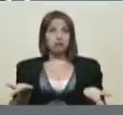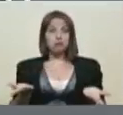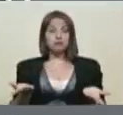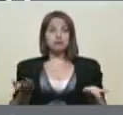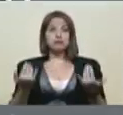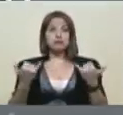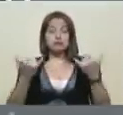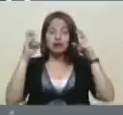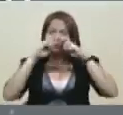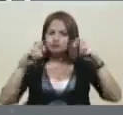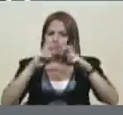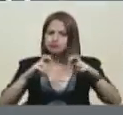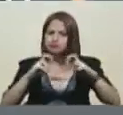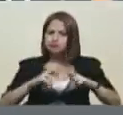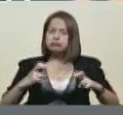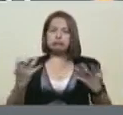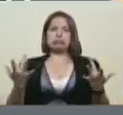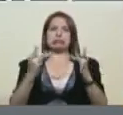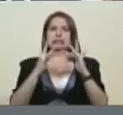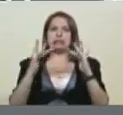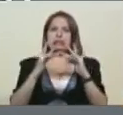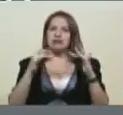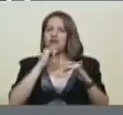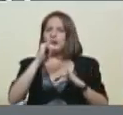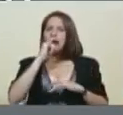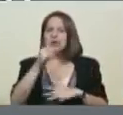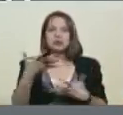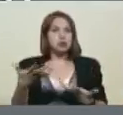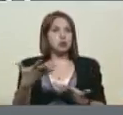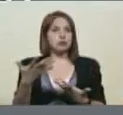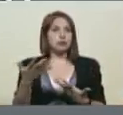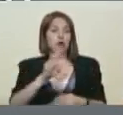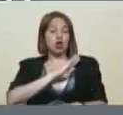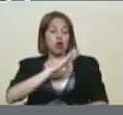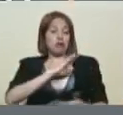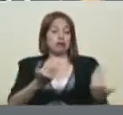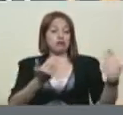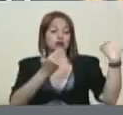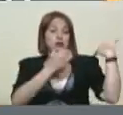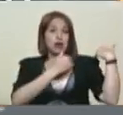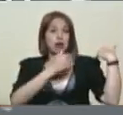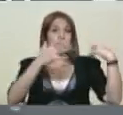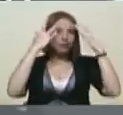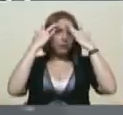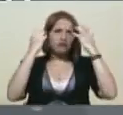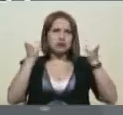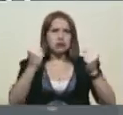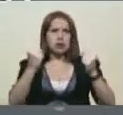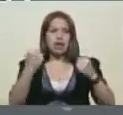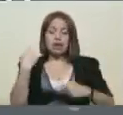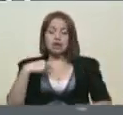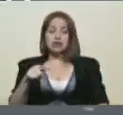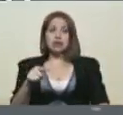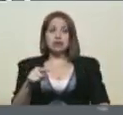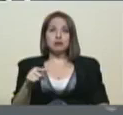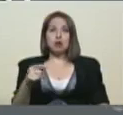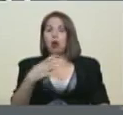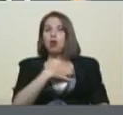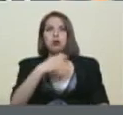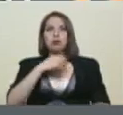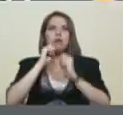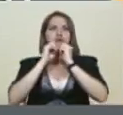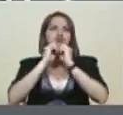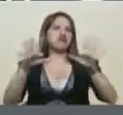Apenas estamos conociendo del evento y por la propia responsabilidad profesional que siempre nos caracteriza, no